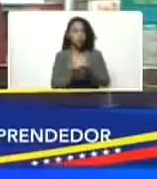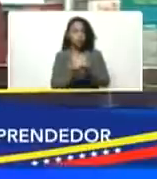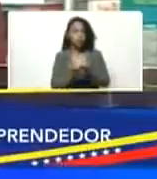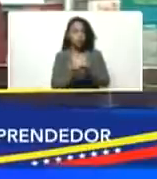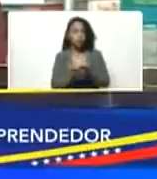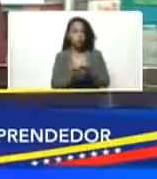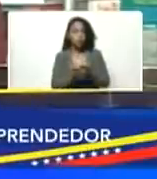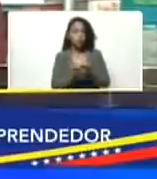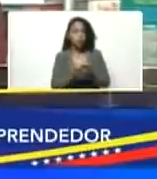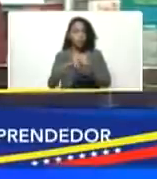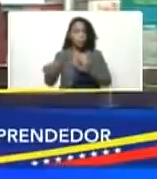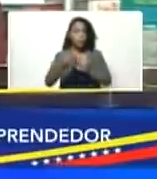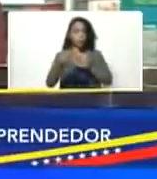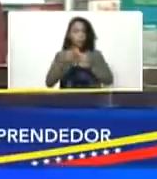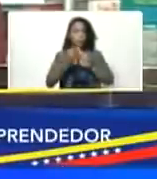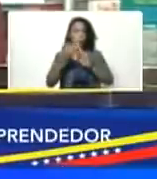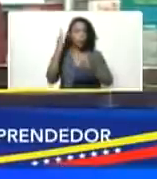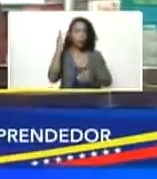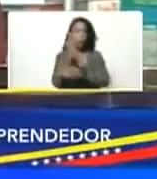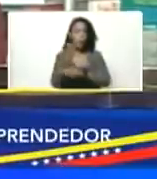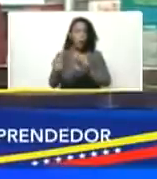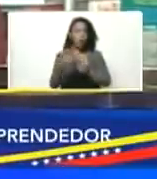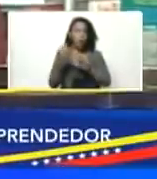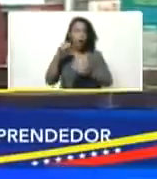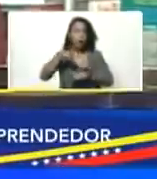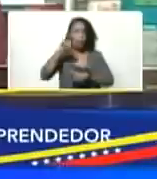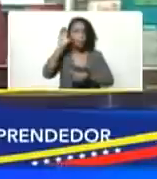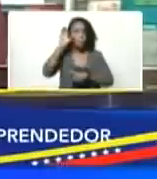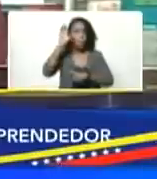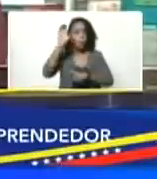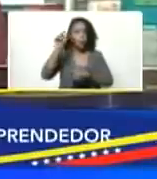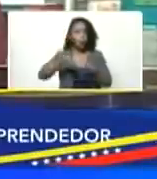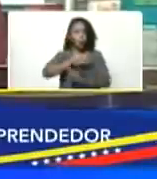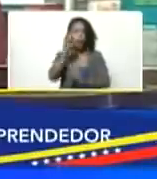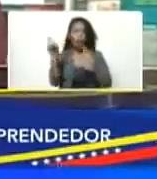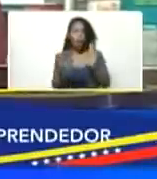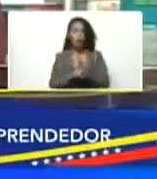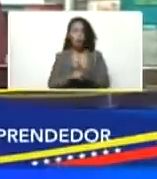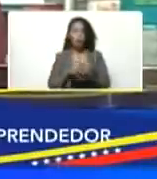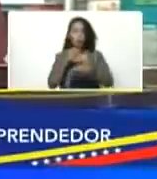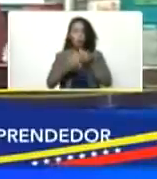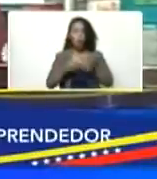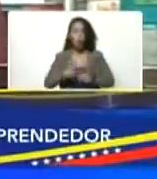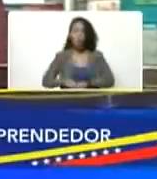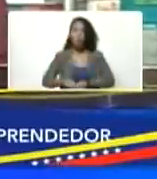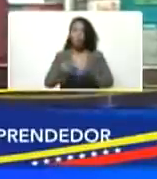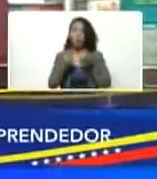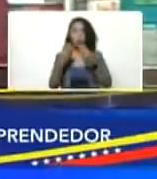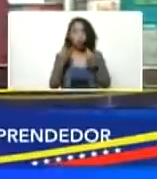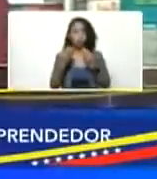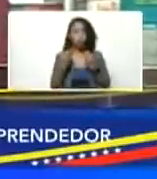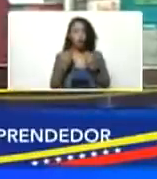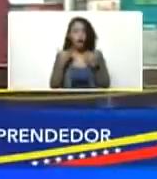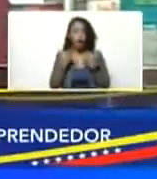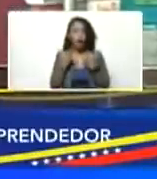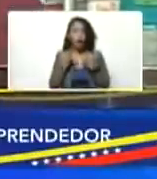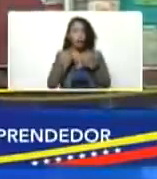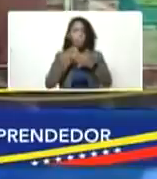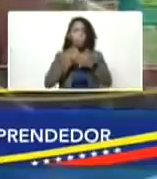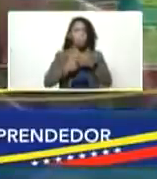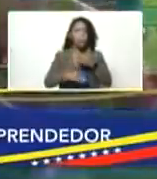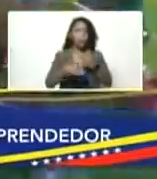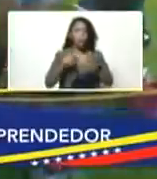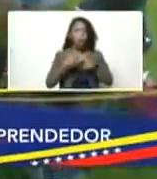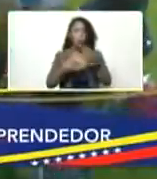medidas coercitivas unilaterales contra un país entero, que nos hicieron mucho daño. Ahora vamos saliendo con